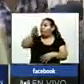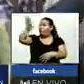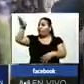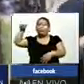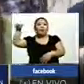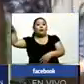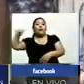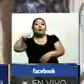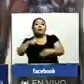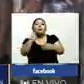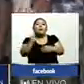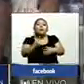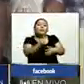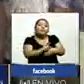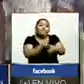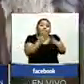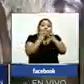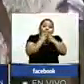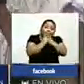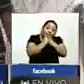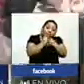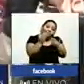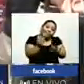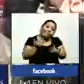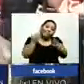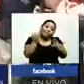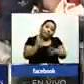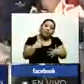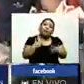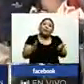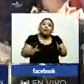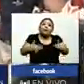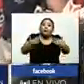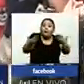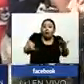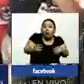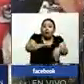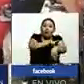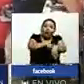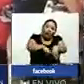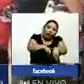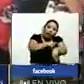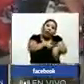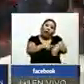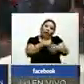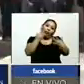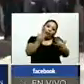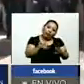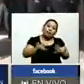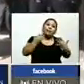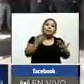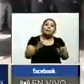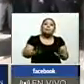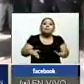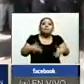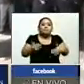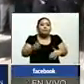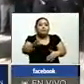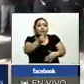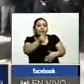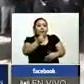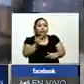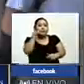lo que estas personas tienen la esperanza de conseguir, y a pesar de las horas de espera que implica para obtener la